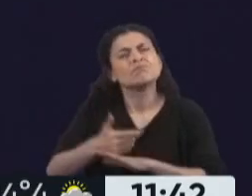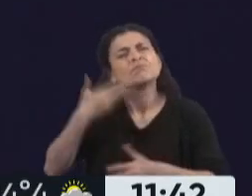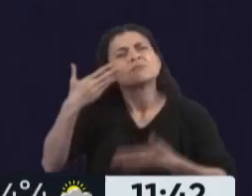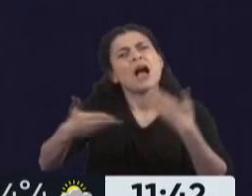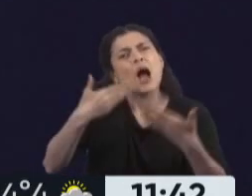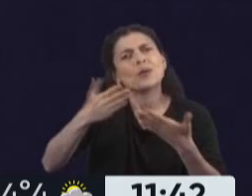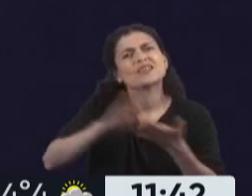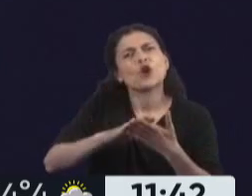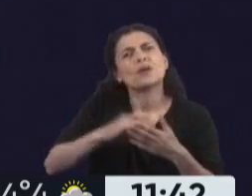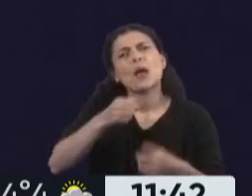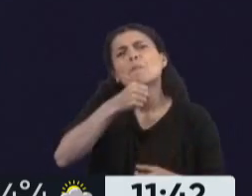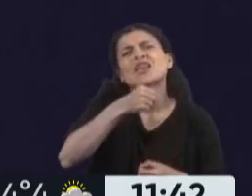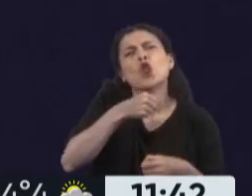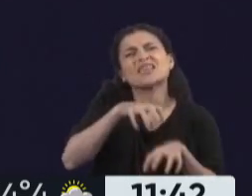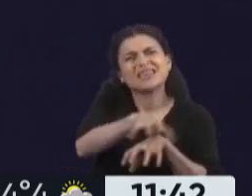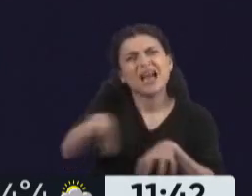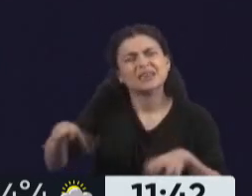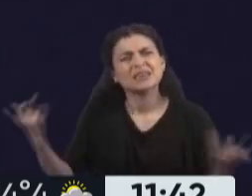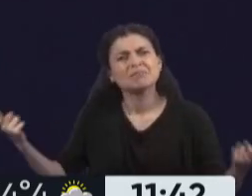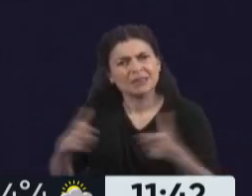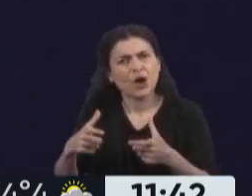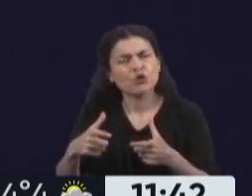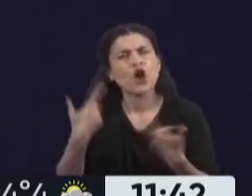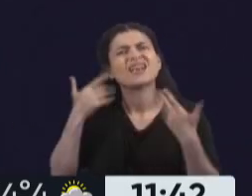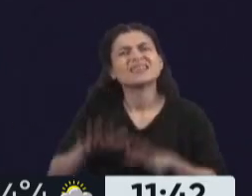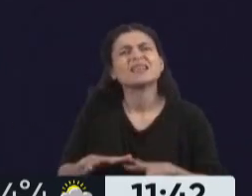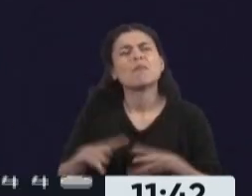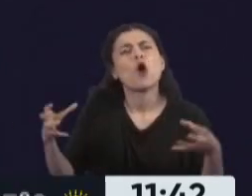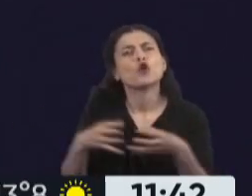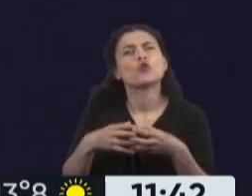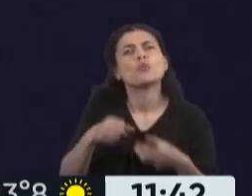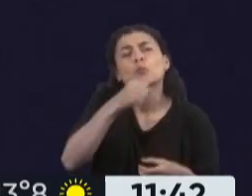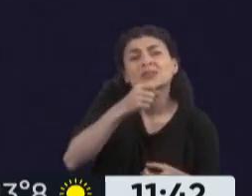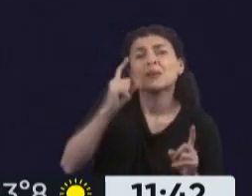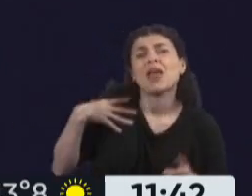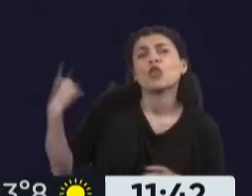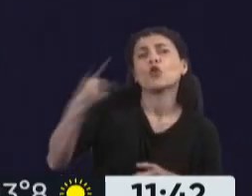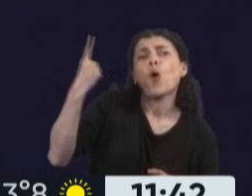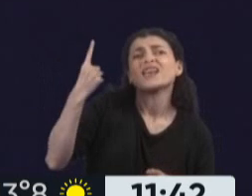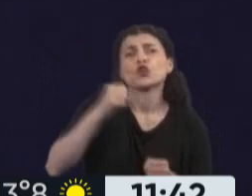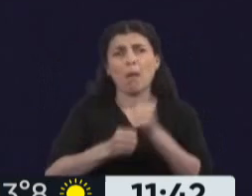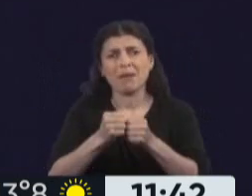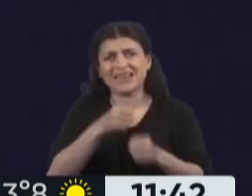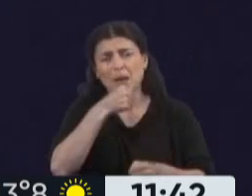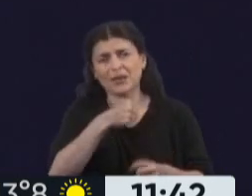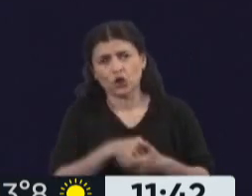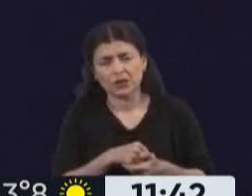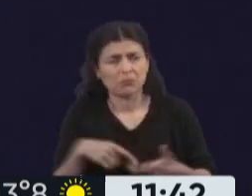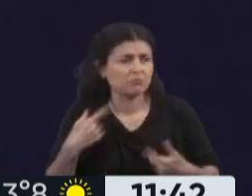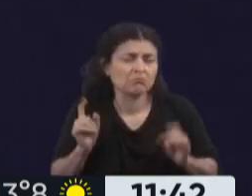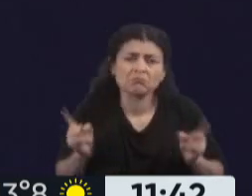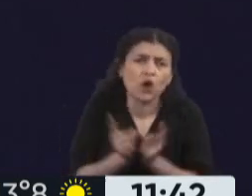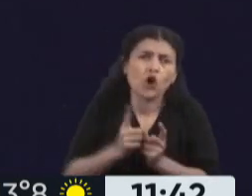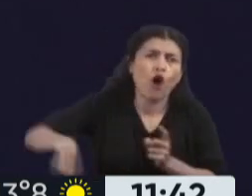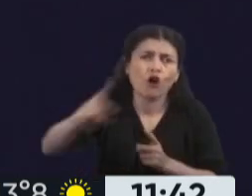a los medios, porque ahí en esa cena había dueños de medios, y esto es fácil, nosotros estamos para gobernar y